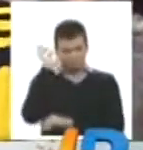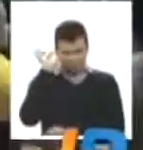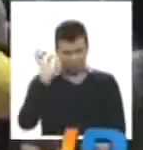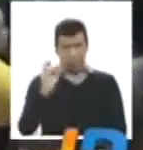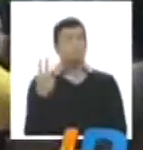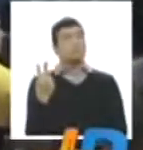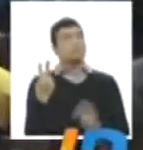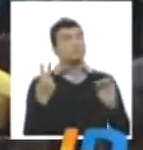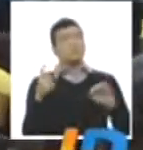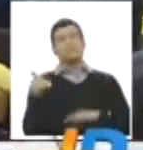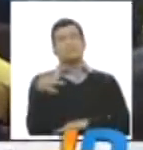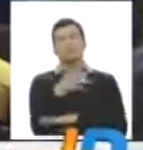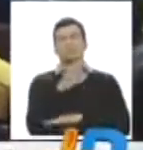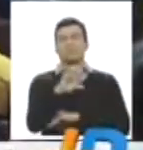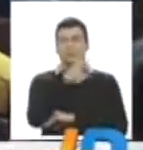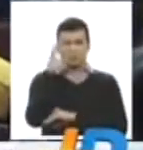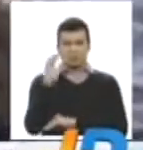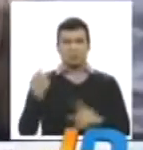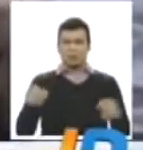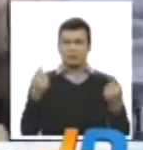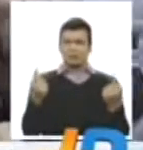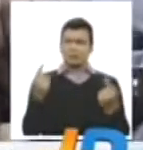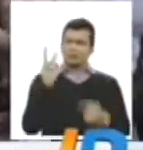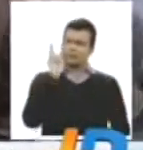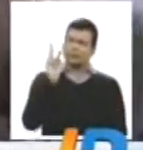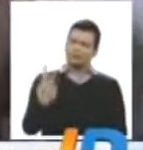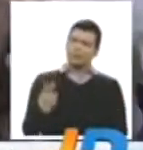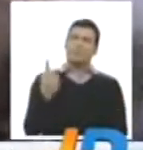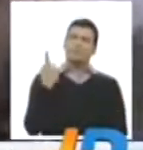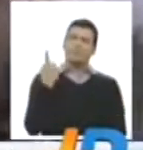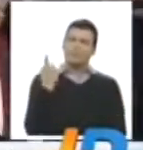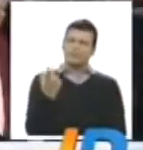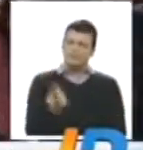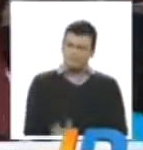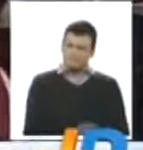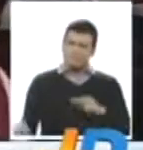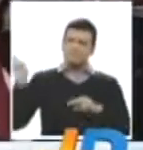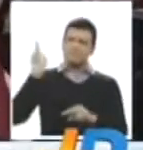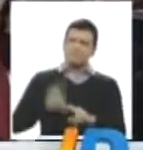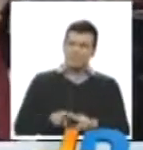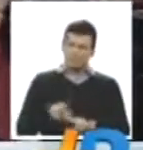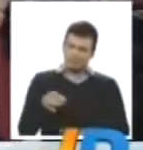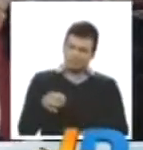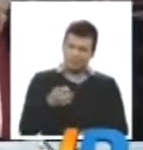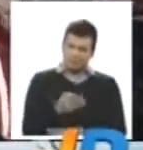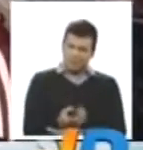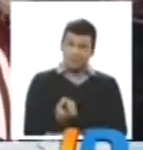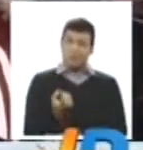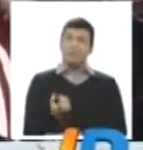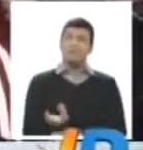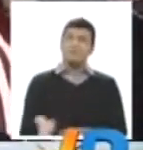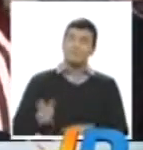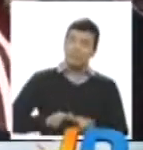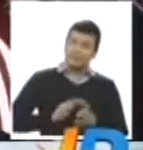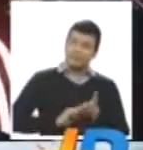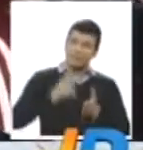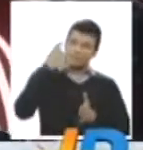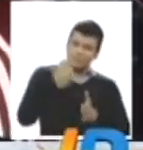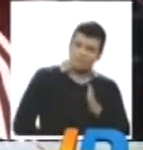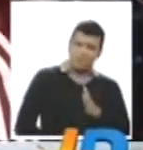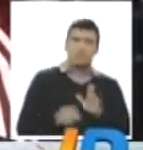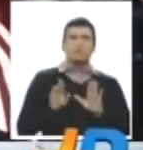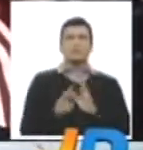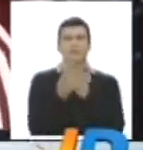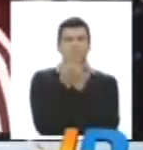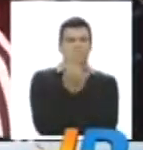2-0. En el entretiempo el empate evidenciaba la falta de poder ofensivo de Colombia. Nos falta reforzar un poquito más la parte